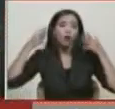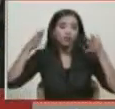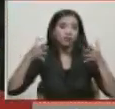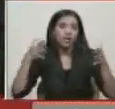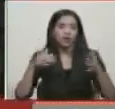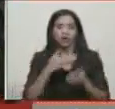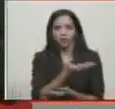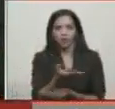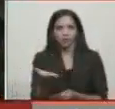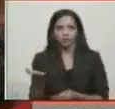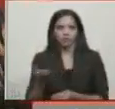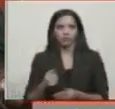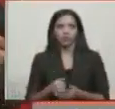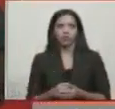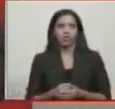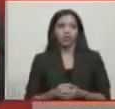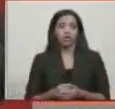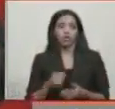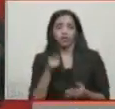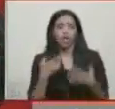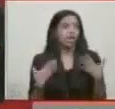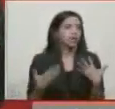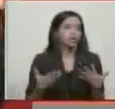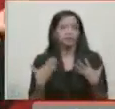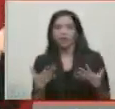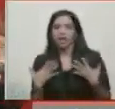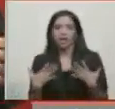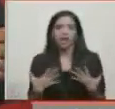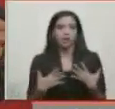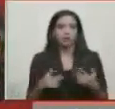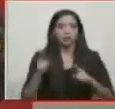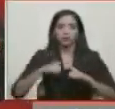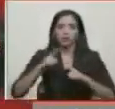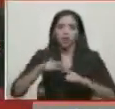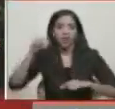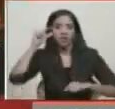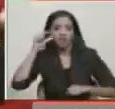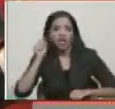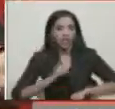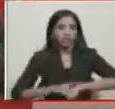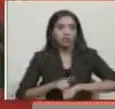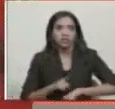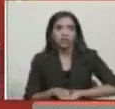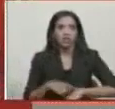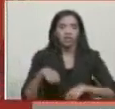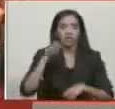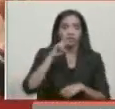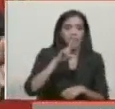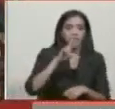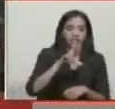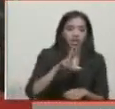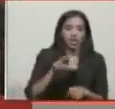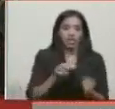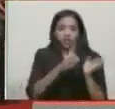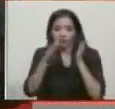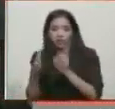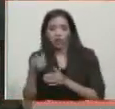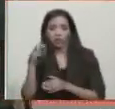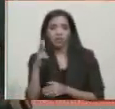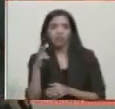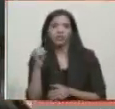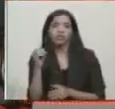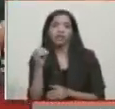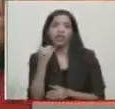ustedes. Yo sé que andan desesperados con el tema de las fechas, de que si no es el 23, es el 20 algo, algún día